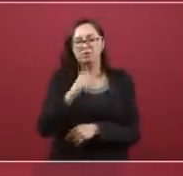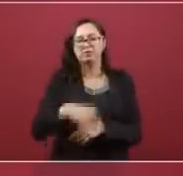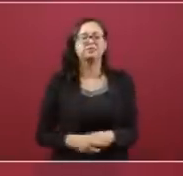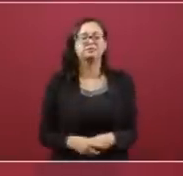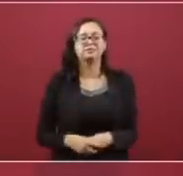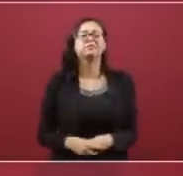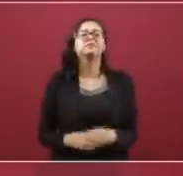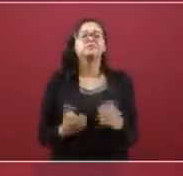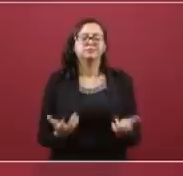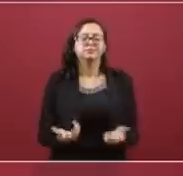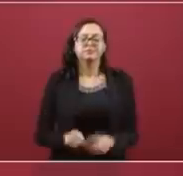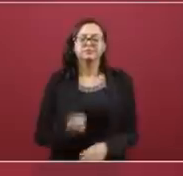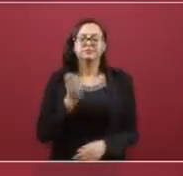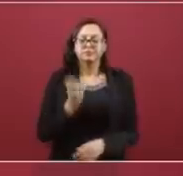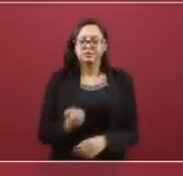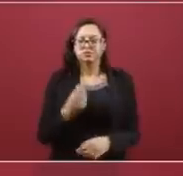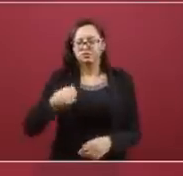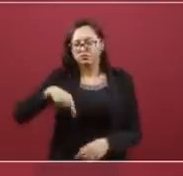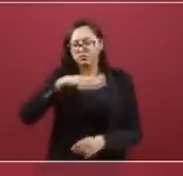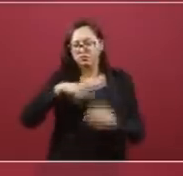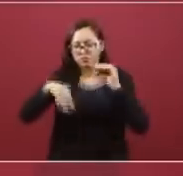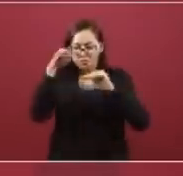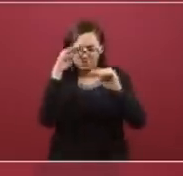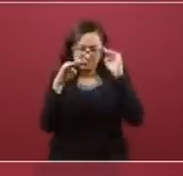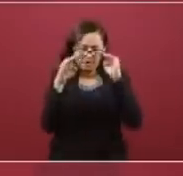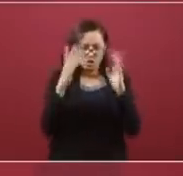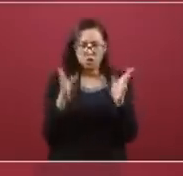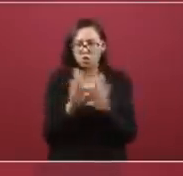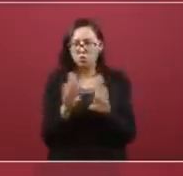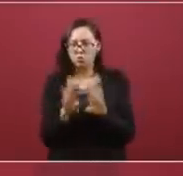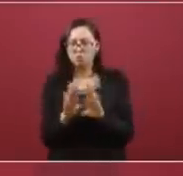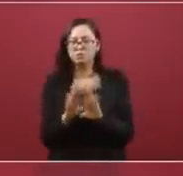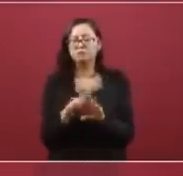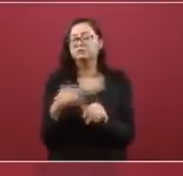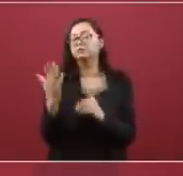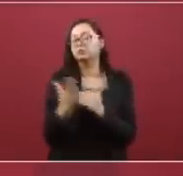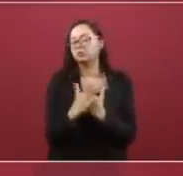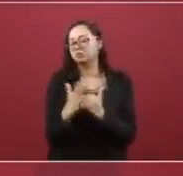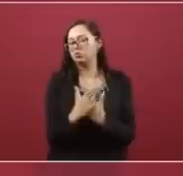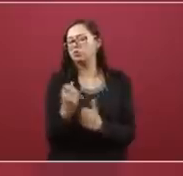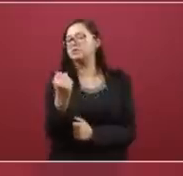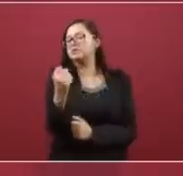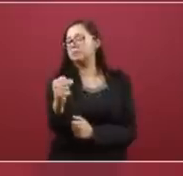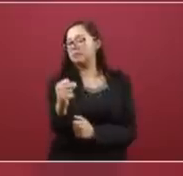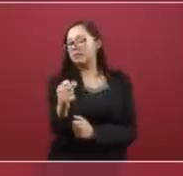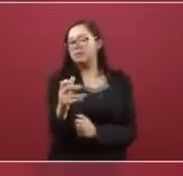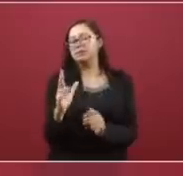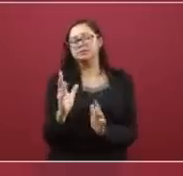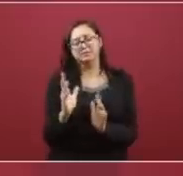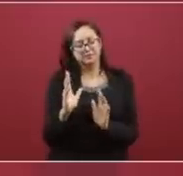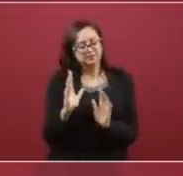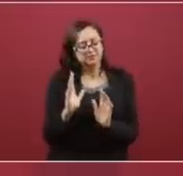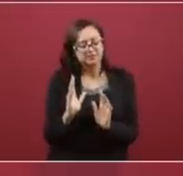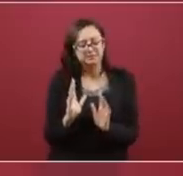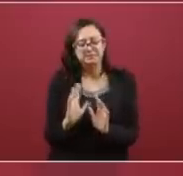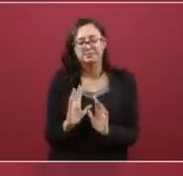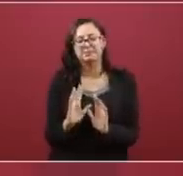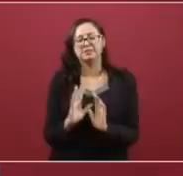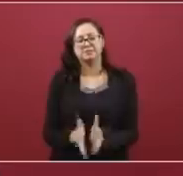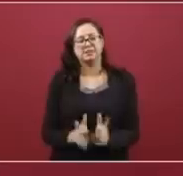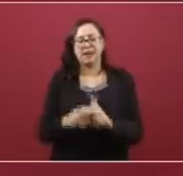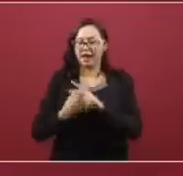Entonces, esto lo estamos ya analizando. Yo espero que para entonces ya tengamos a la